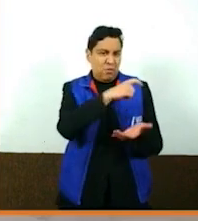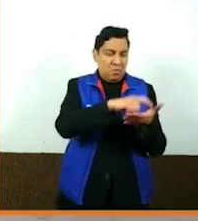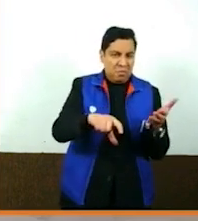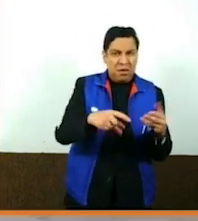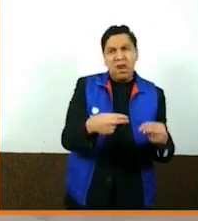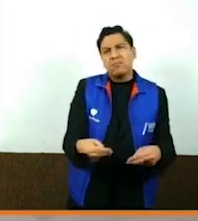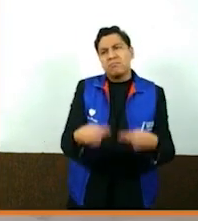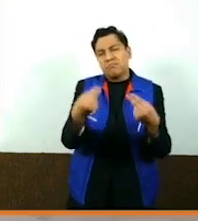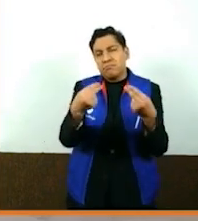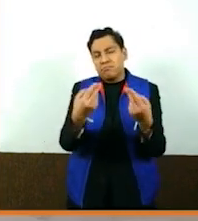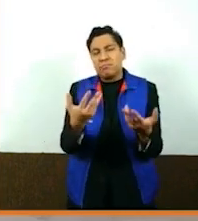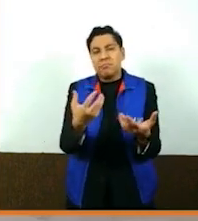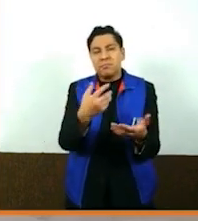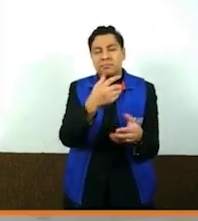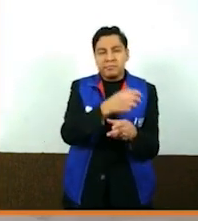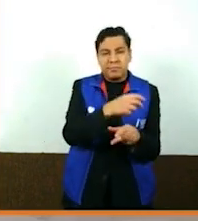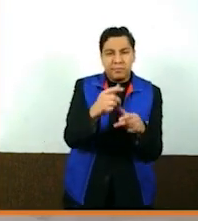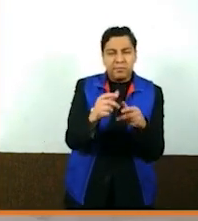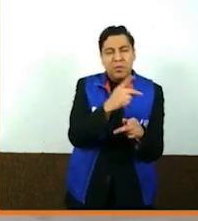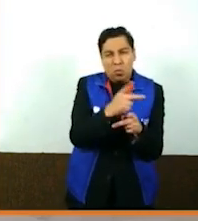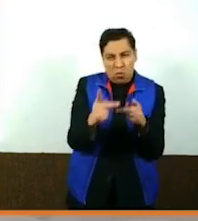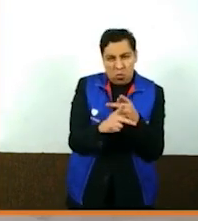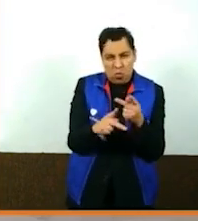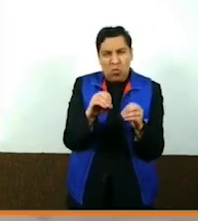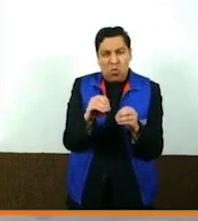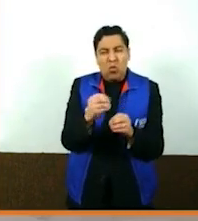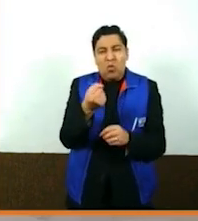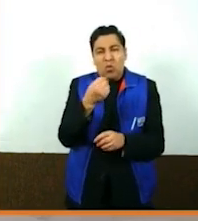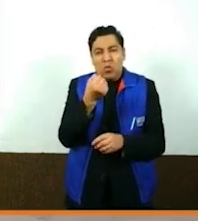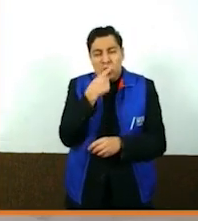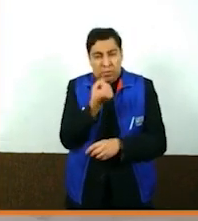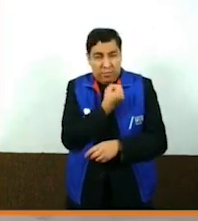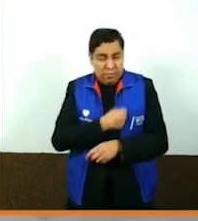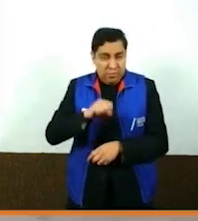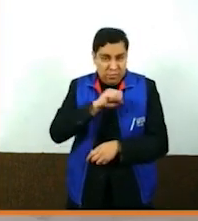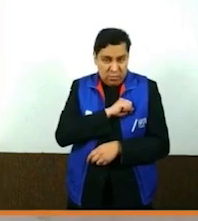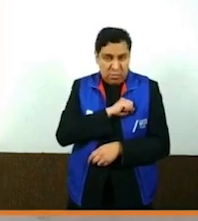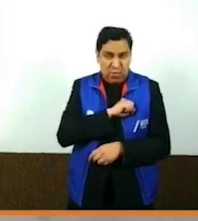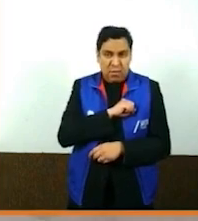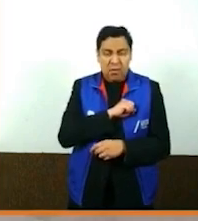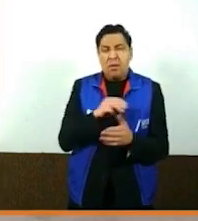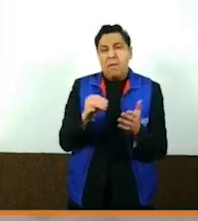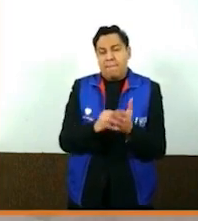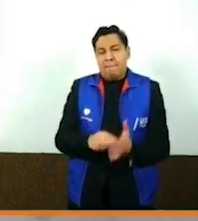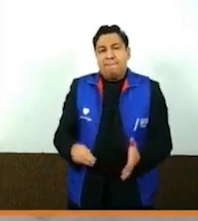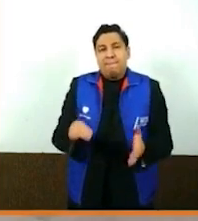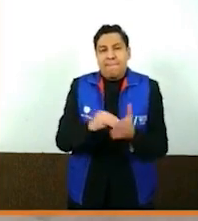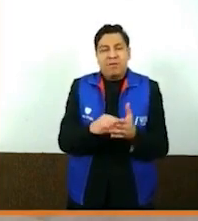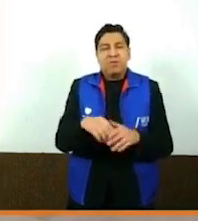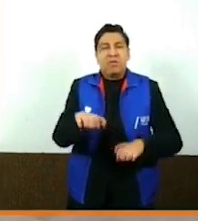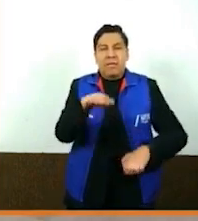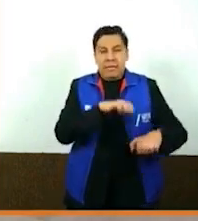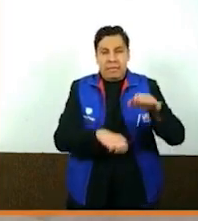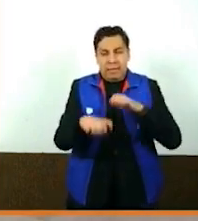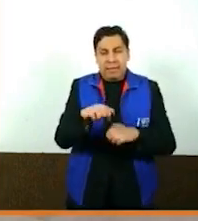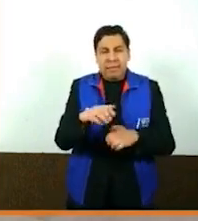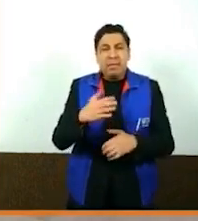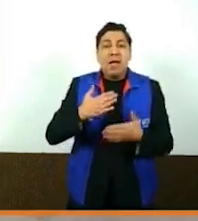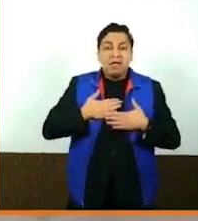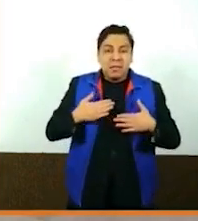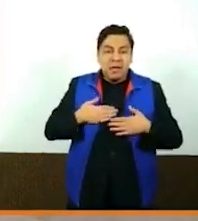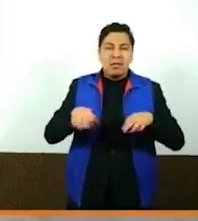en el supermercado o recibir servicios de salud, hay miles de empresas y millones de colaboradores que estamos